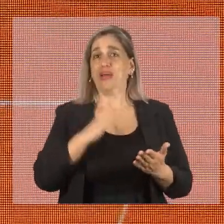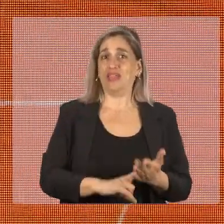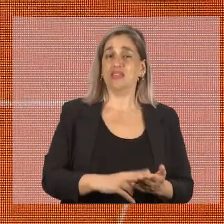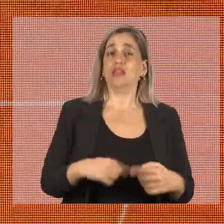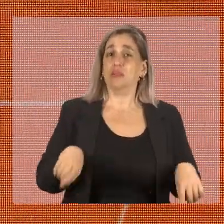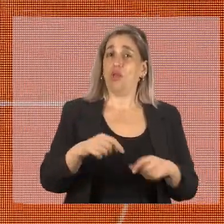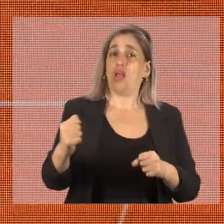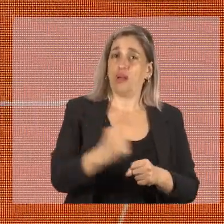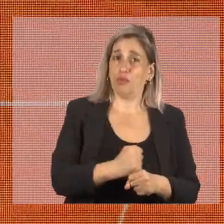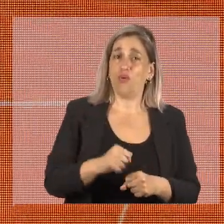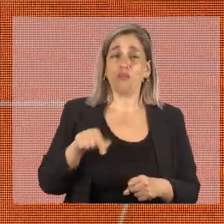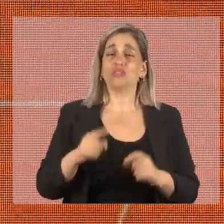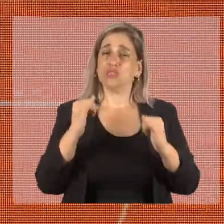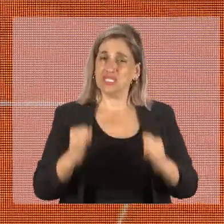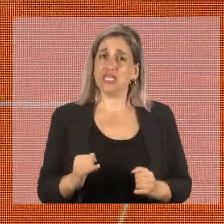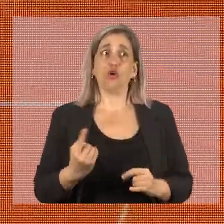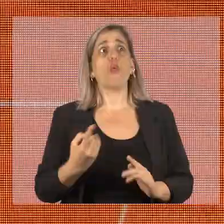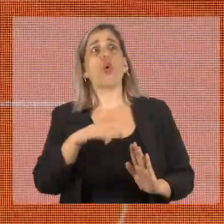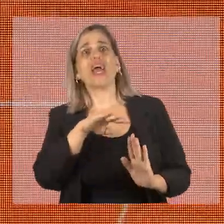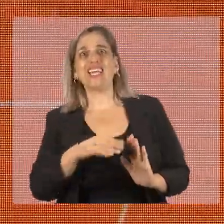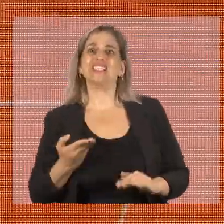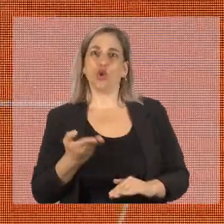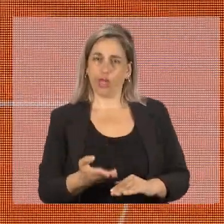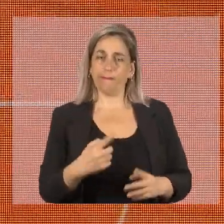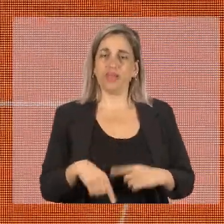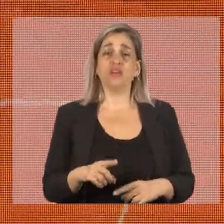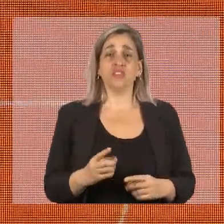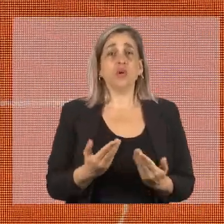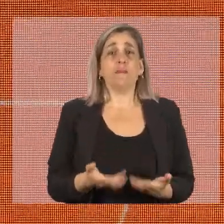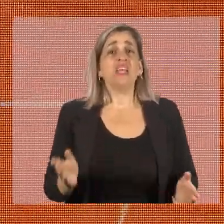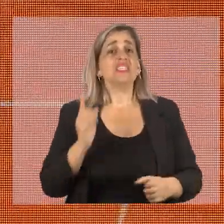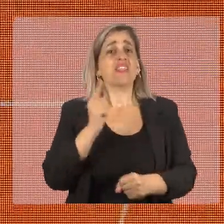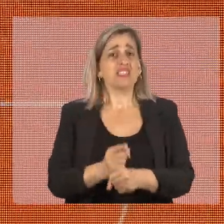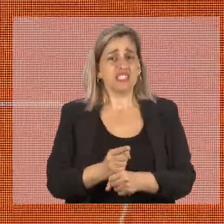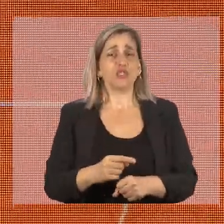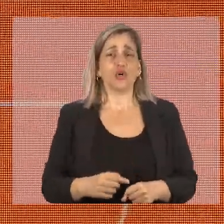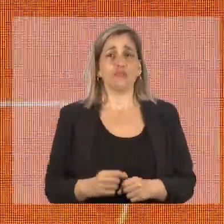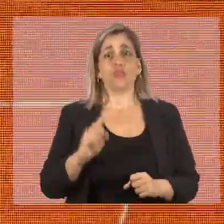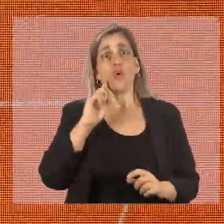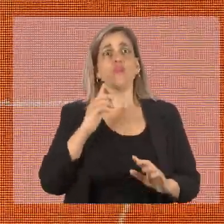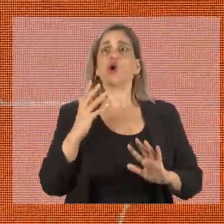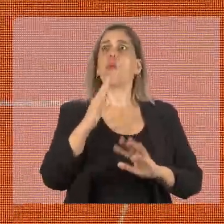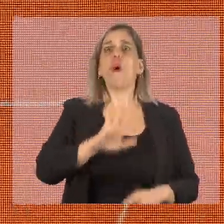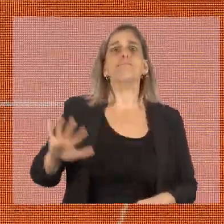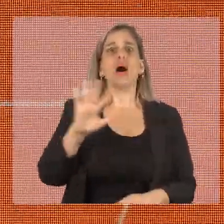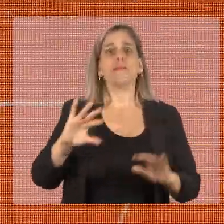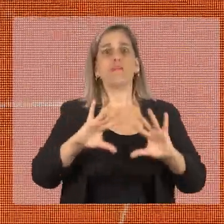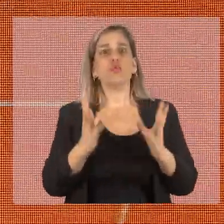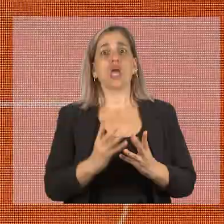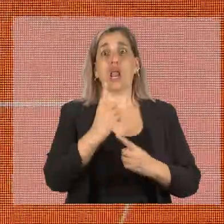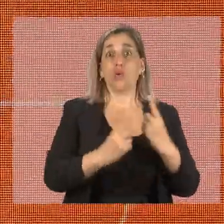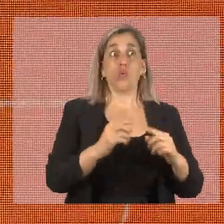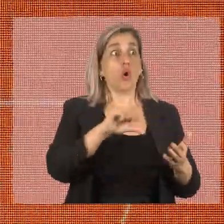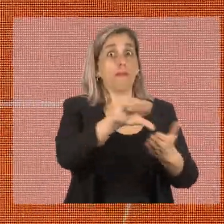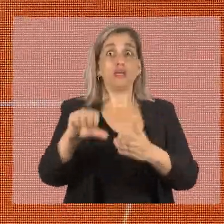las patentes. Porque eso sí es como requisito. Y ahí son uno cuando empieza a tomar decisiones. Ahora, cuando ves el mapa mundial de qué países no tienen